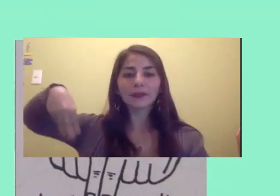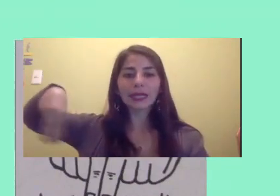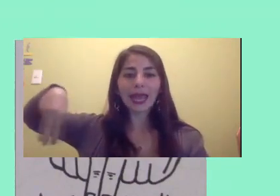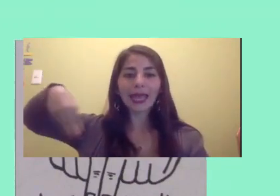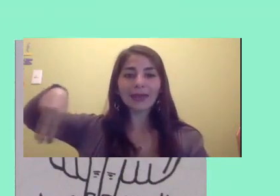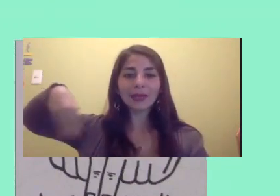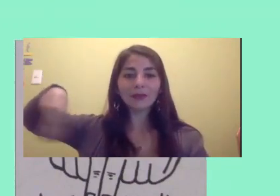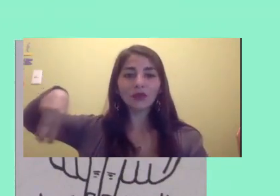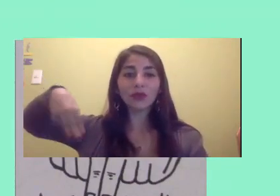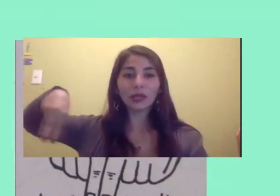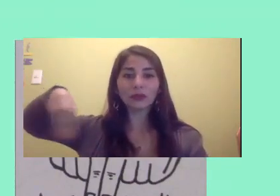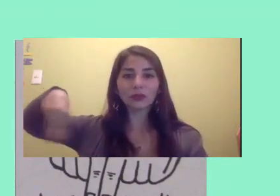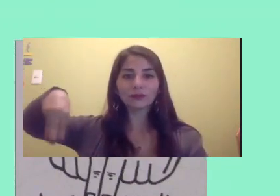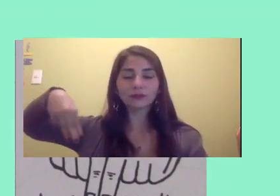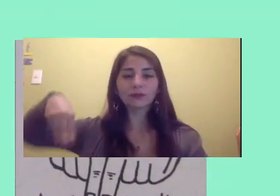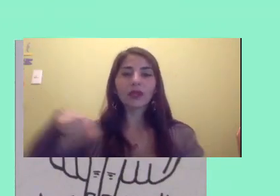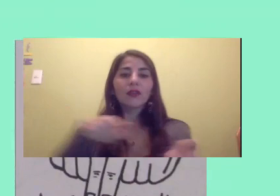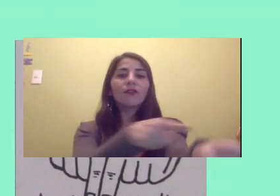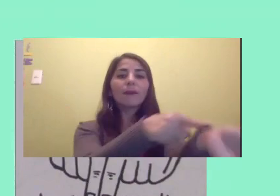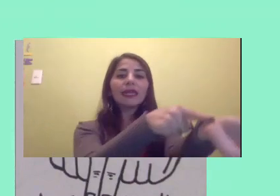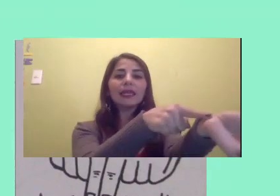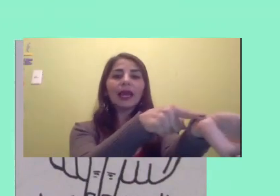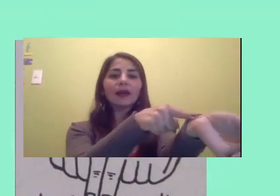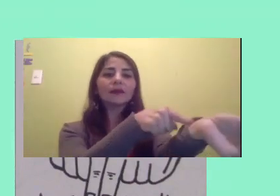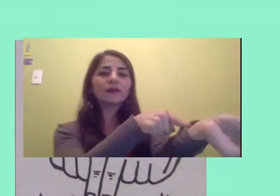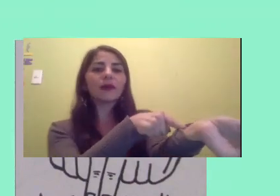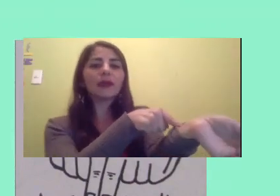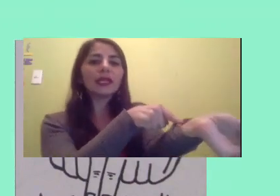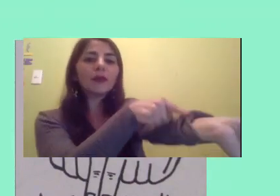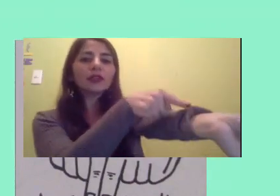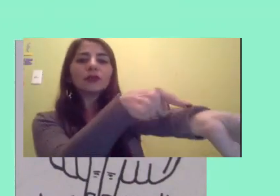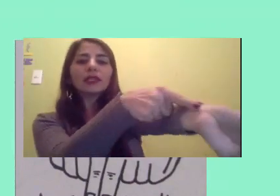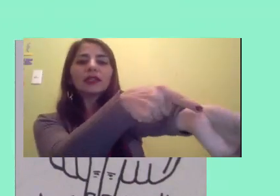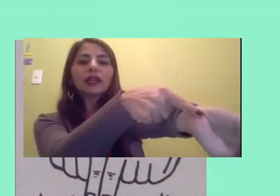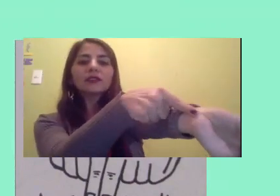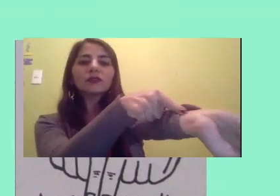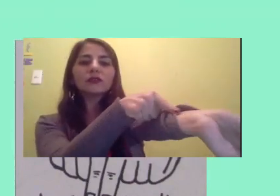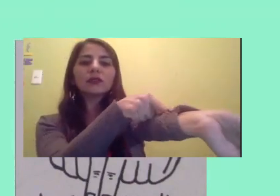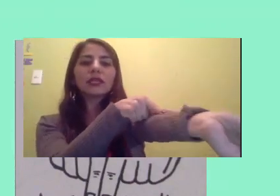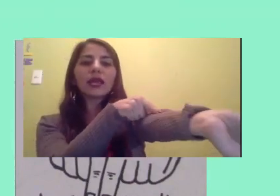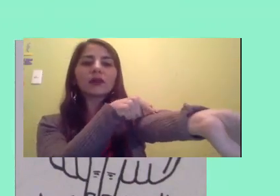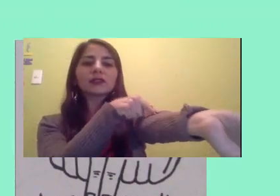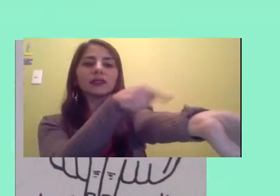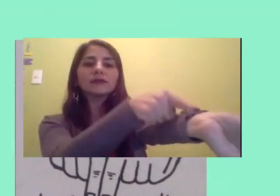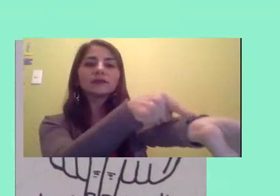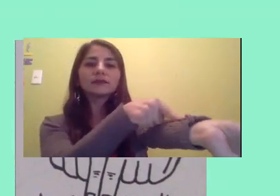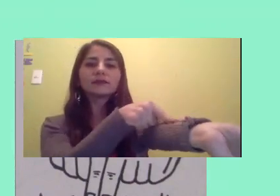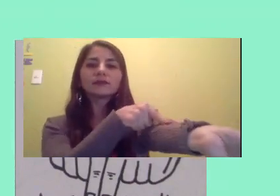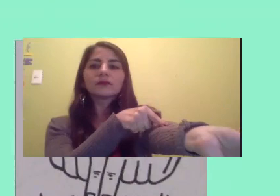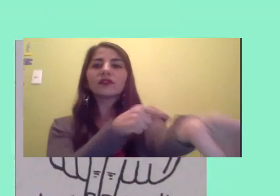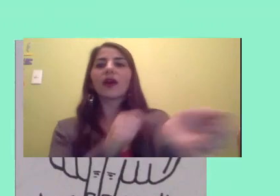mamá, la M moviendo. Familia, familia, muestro mi antebrazo y le hago